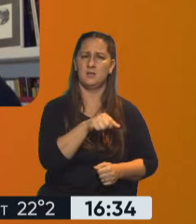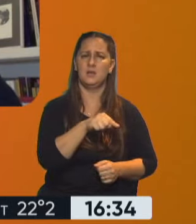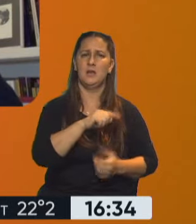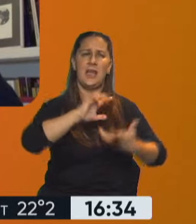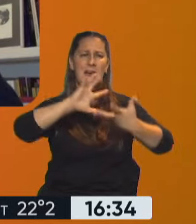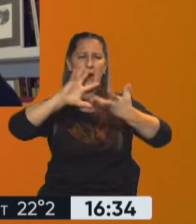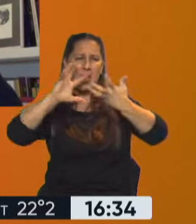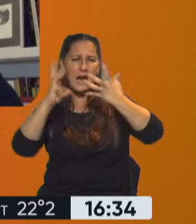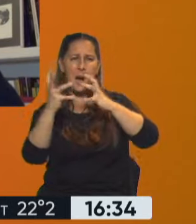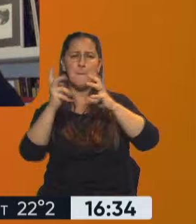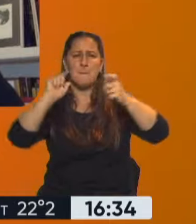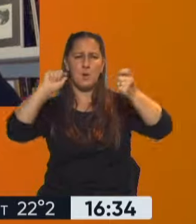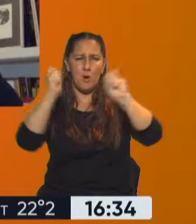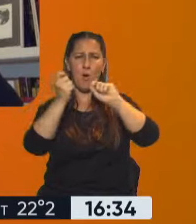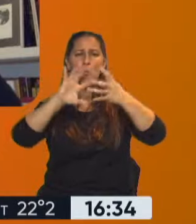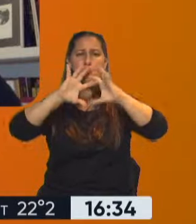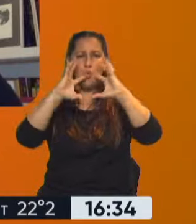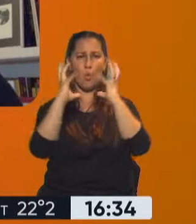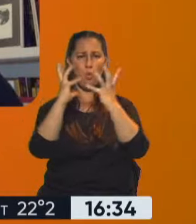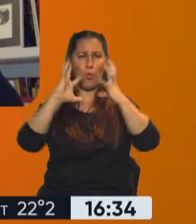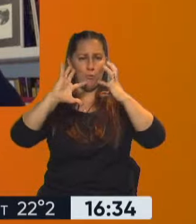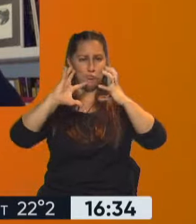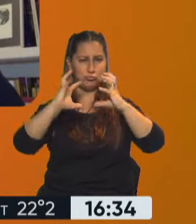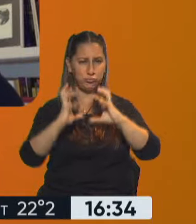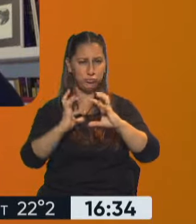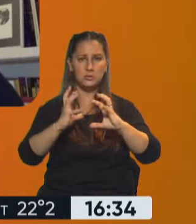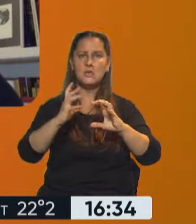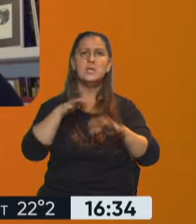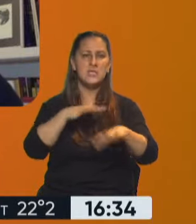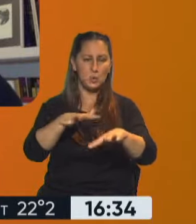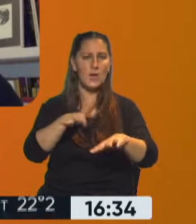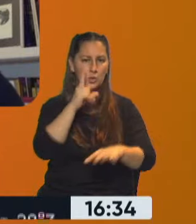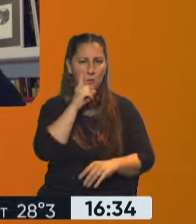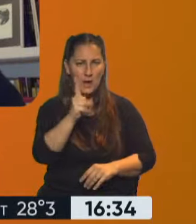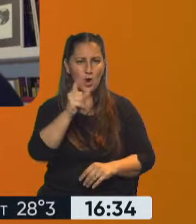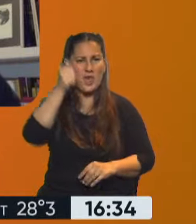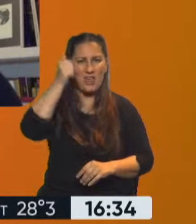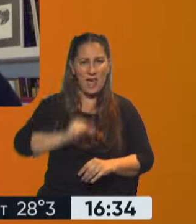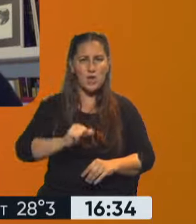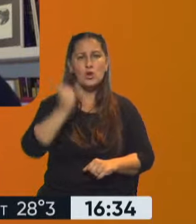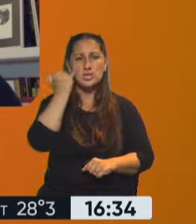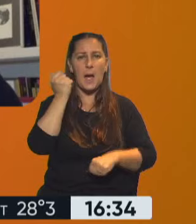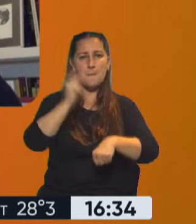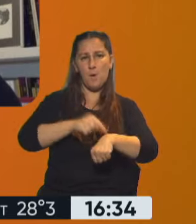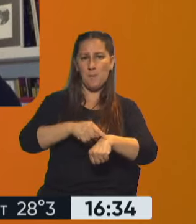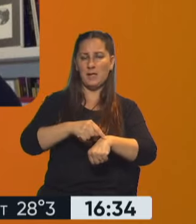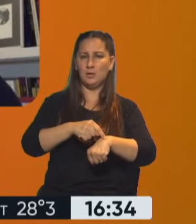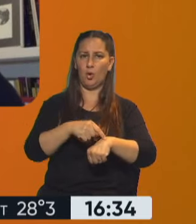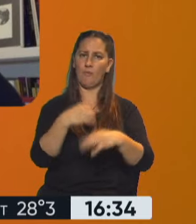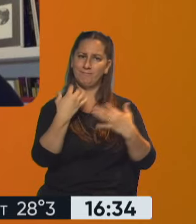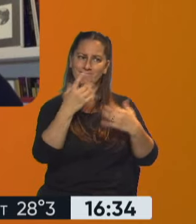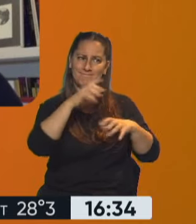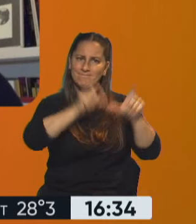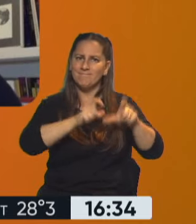el deterioro ambiental produce situaciones muy, muy dañinas para mucha gente que ya vive en una situación de vulnerabilidad y